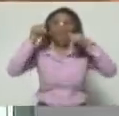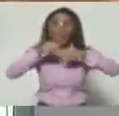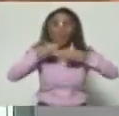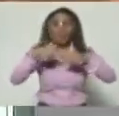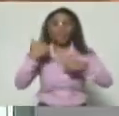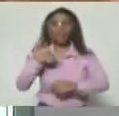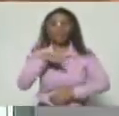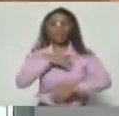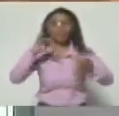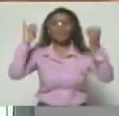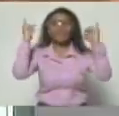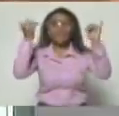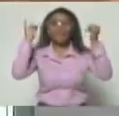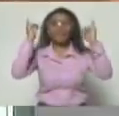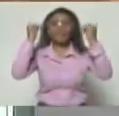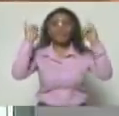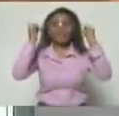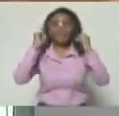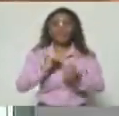celebrando